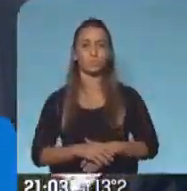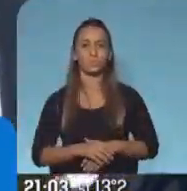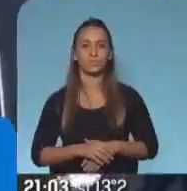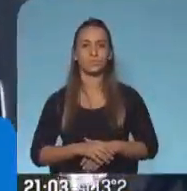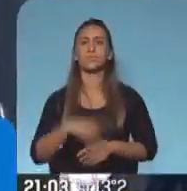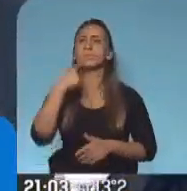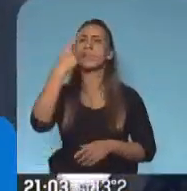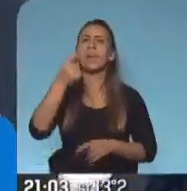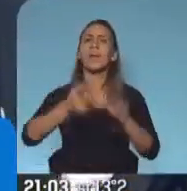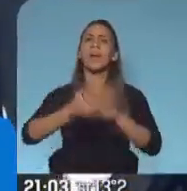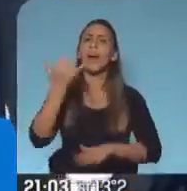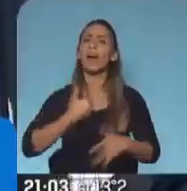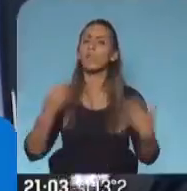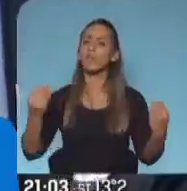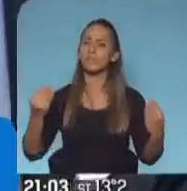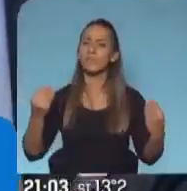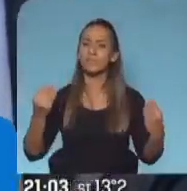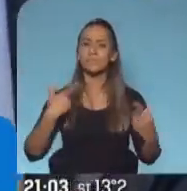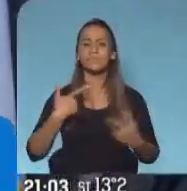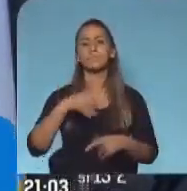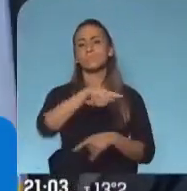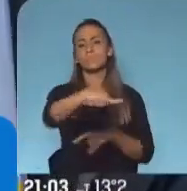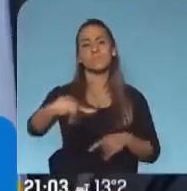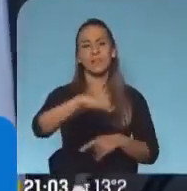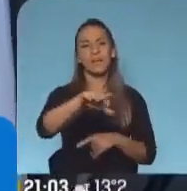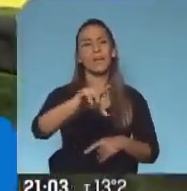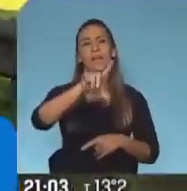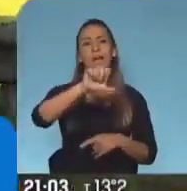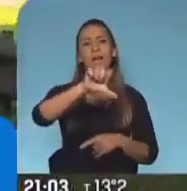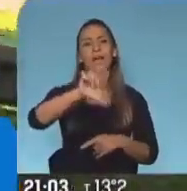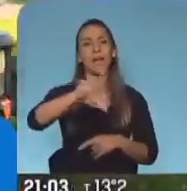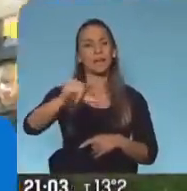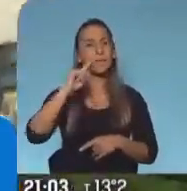¿Para dónde van ahora? Para la carra de 1500, tenemos otro punto de recolección.